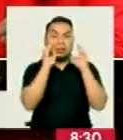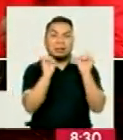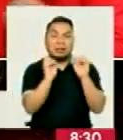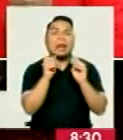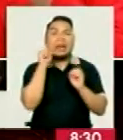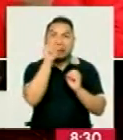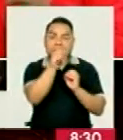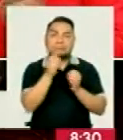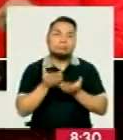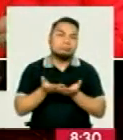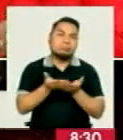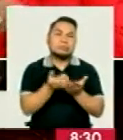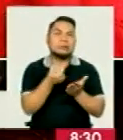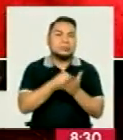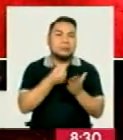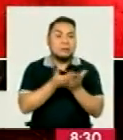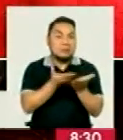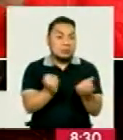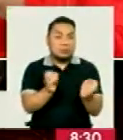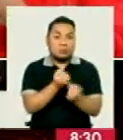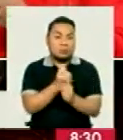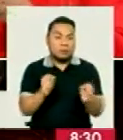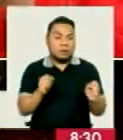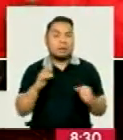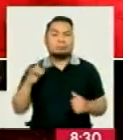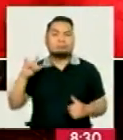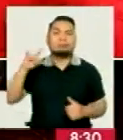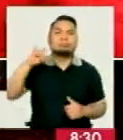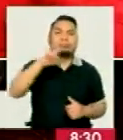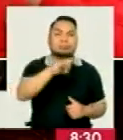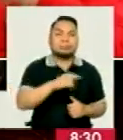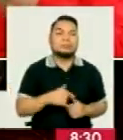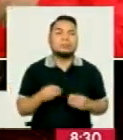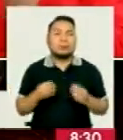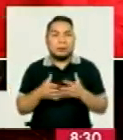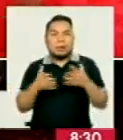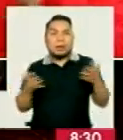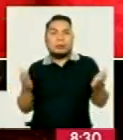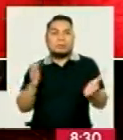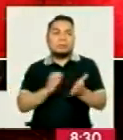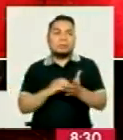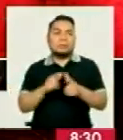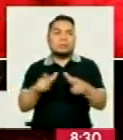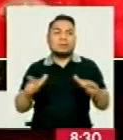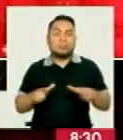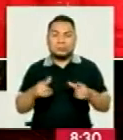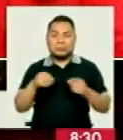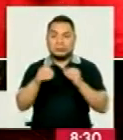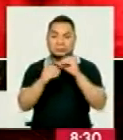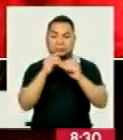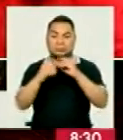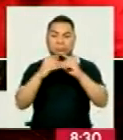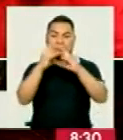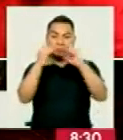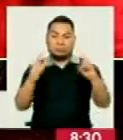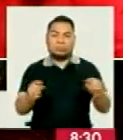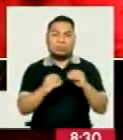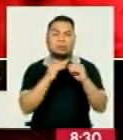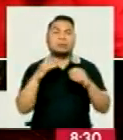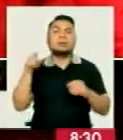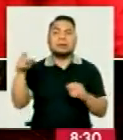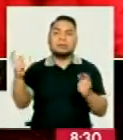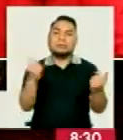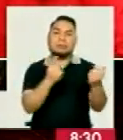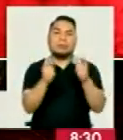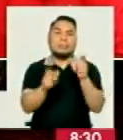Porque es justamente queremos incrementar el número de puntos de llegada a través de las vías aéreas,